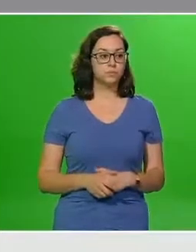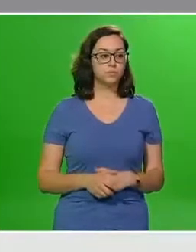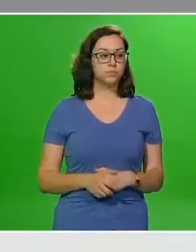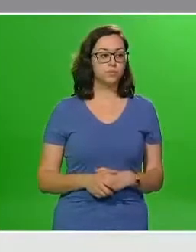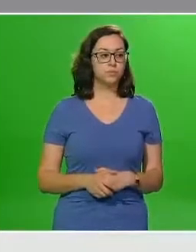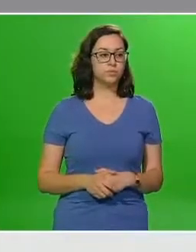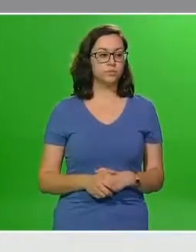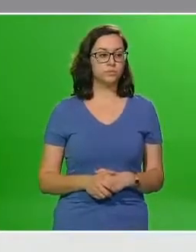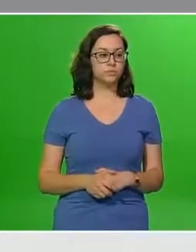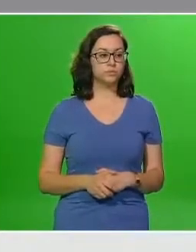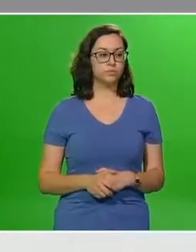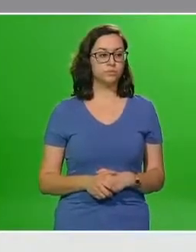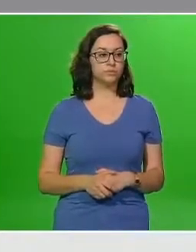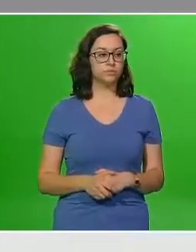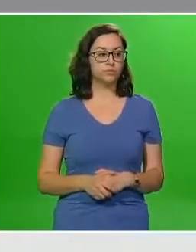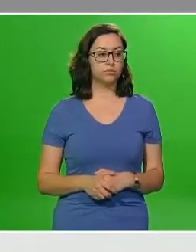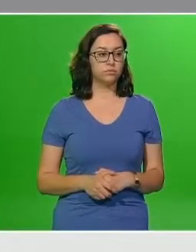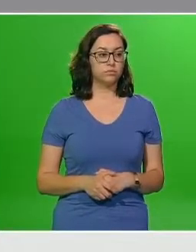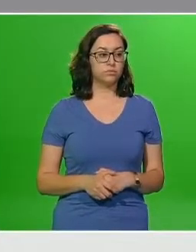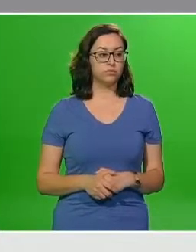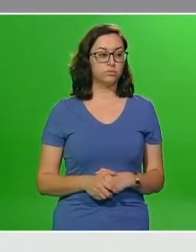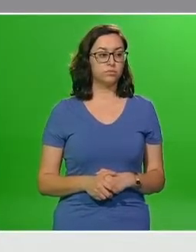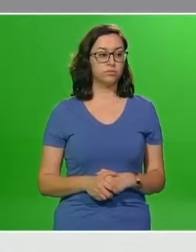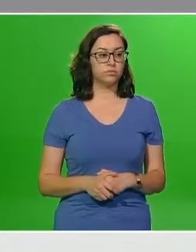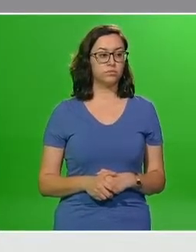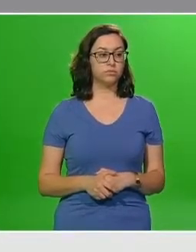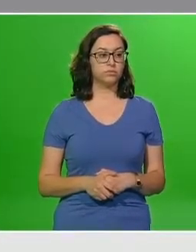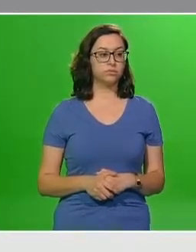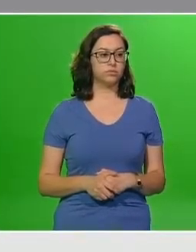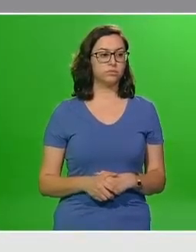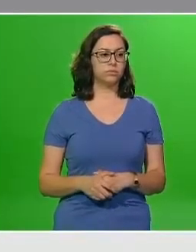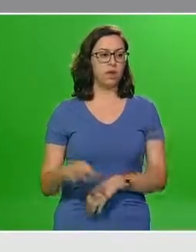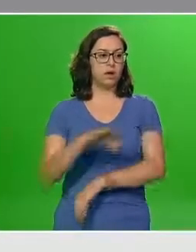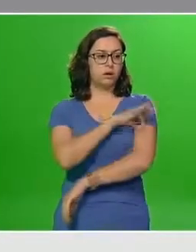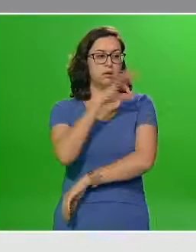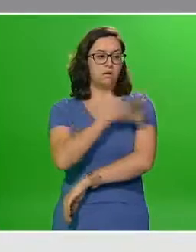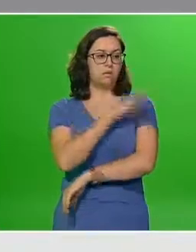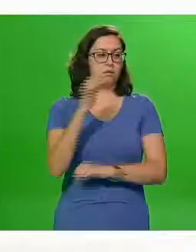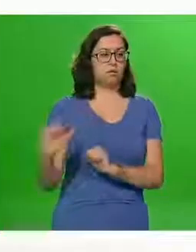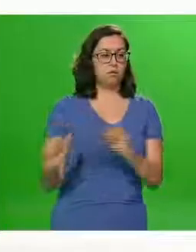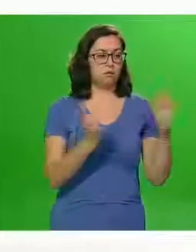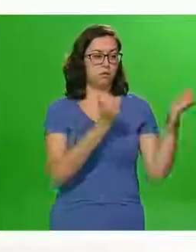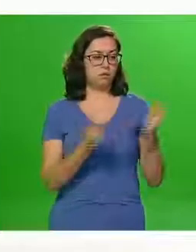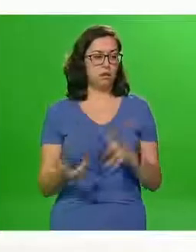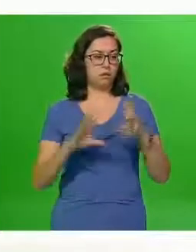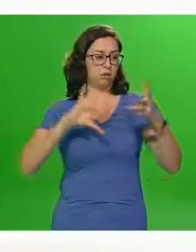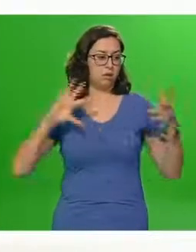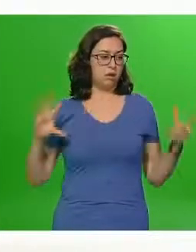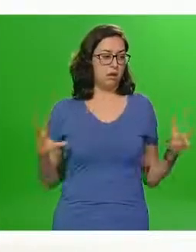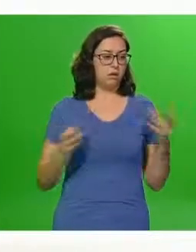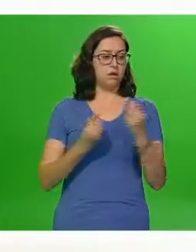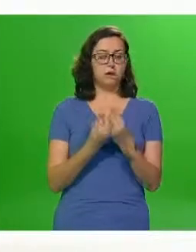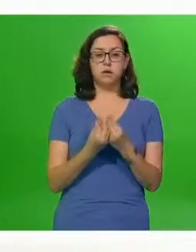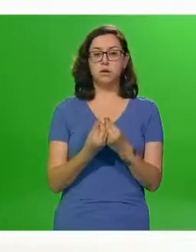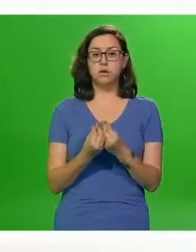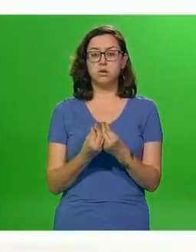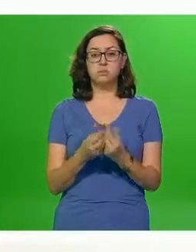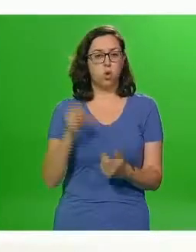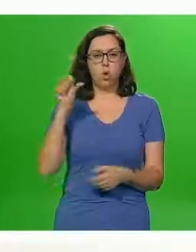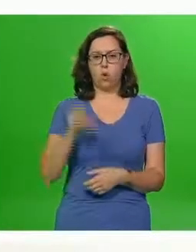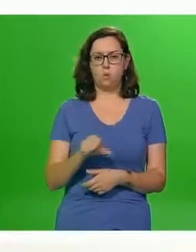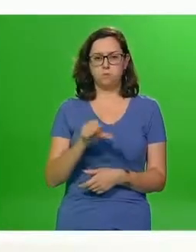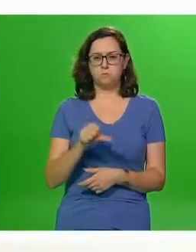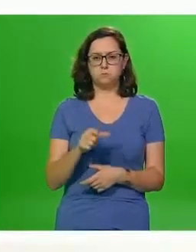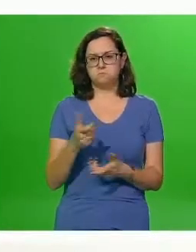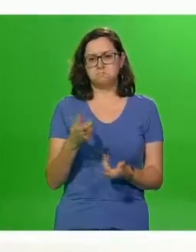Muy bien, esto es el total de dosis que hemos recibido. El día de hoy no recibimos, por